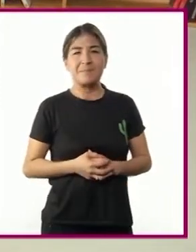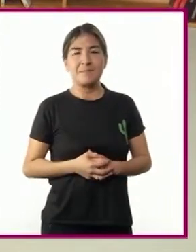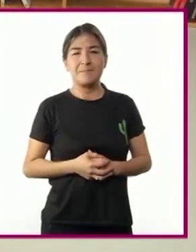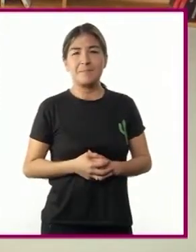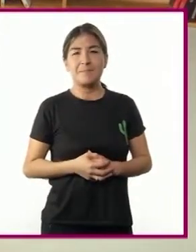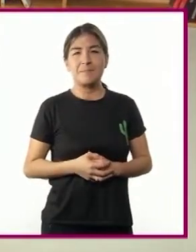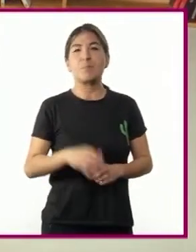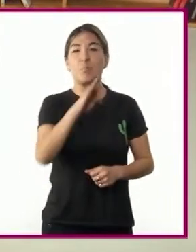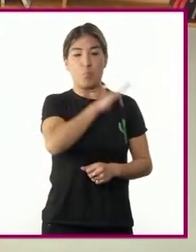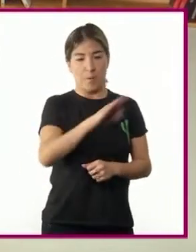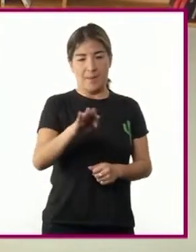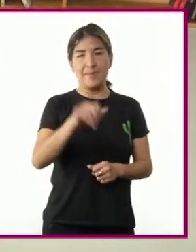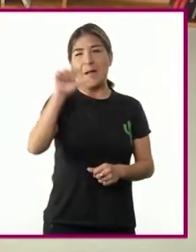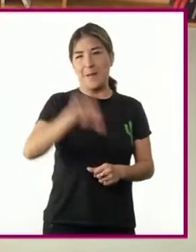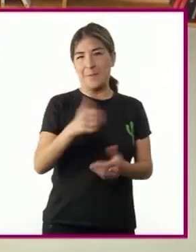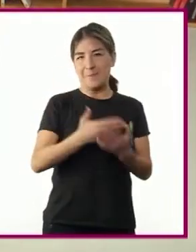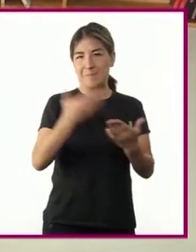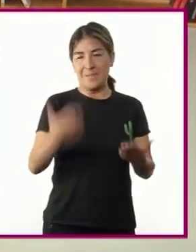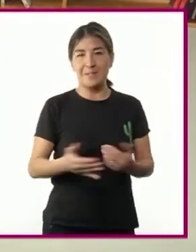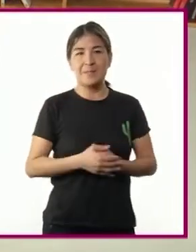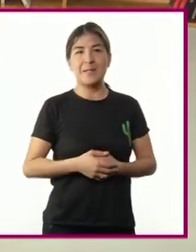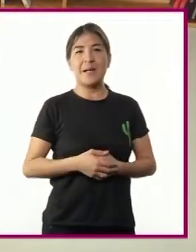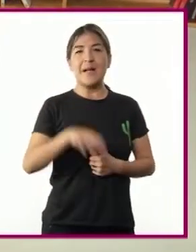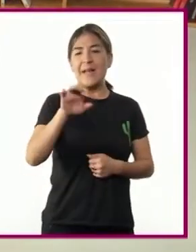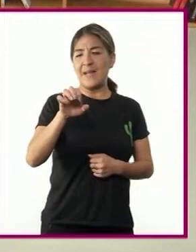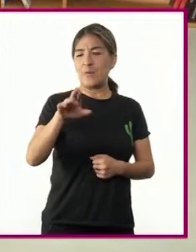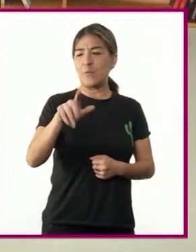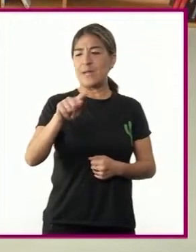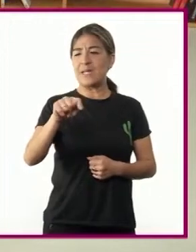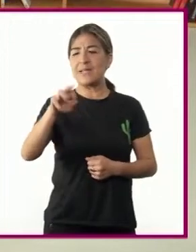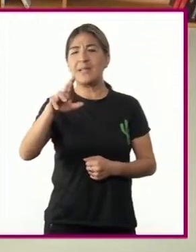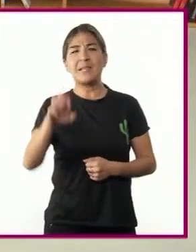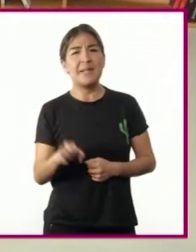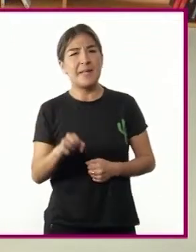Puede está en presente. Y encuentre.